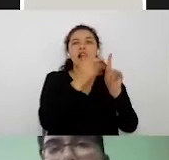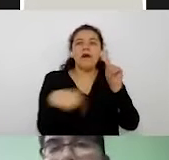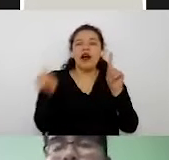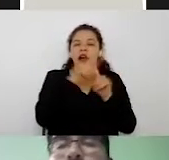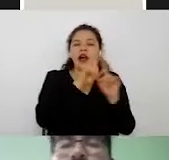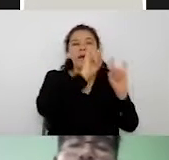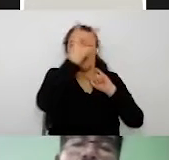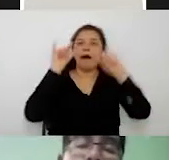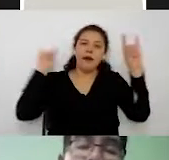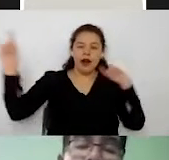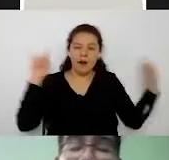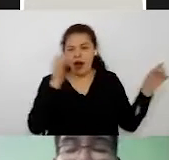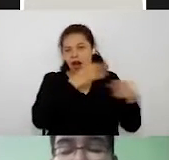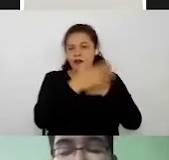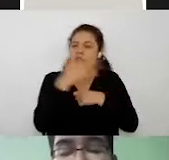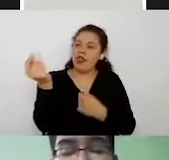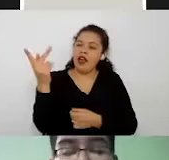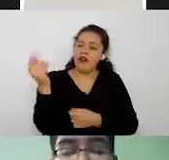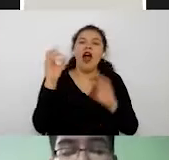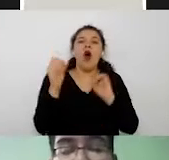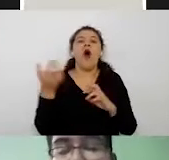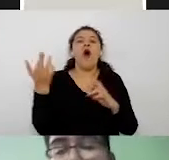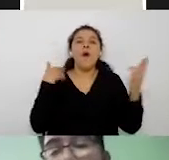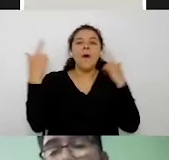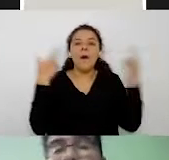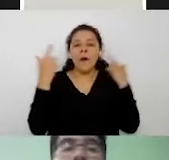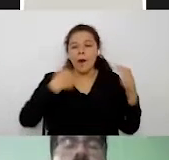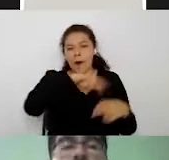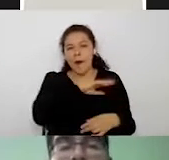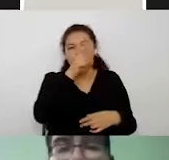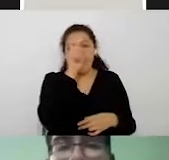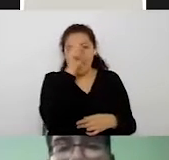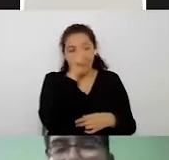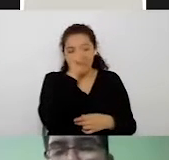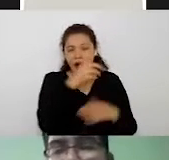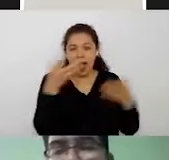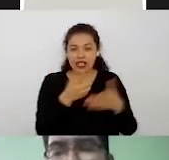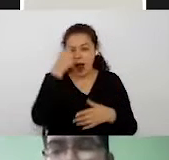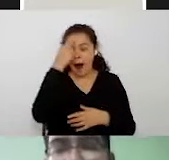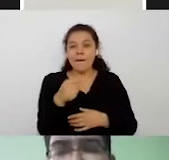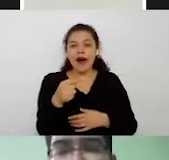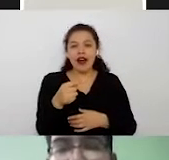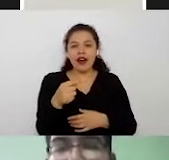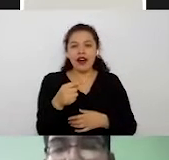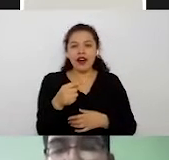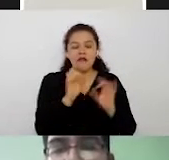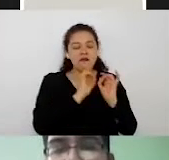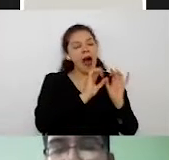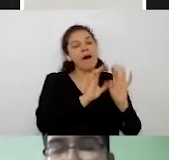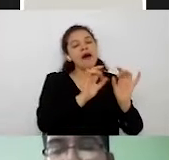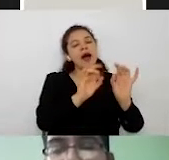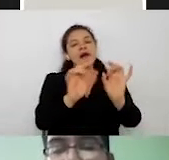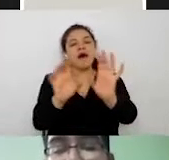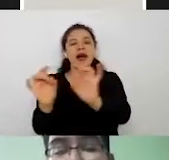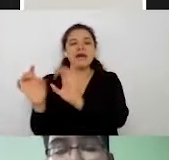carteles o anuncios de televisión o anuncios de radio en donde nos hacen recomendaciones para los diferentes tipos de fenómenos perturbadores que nos